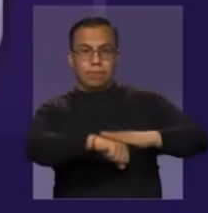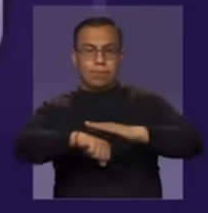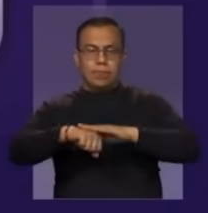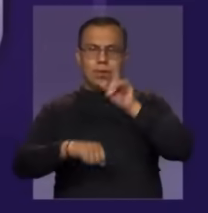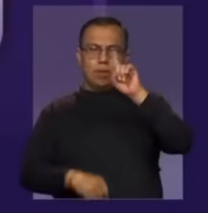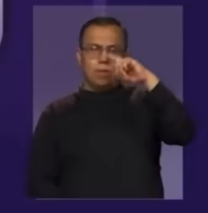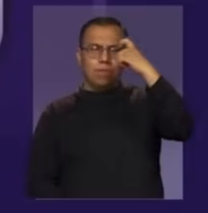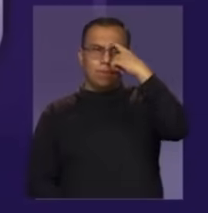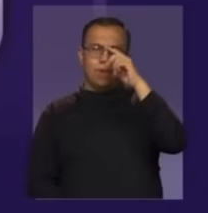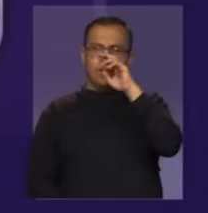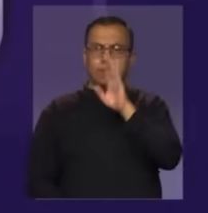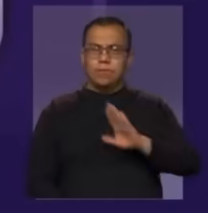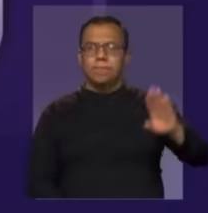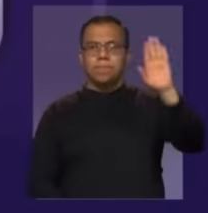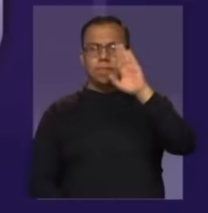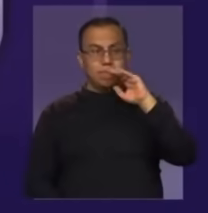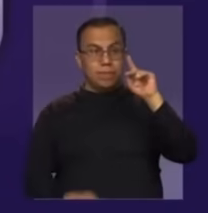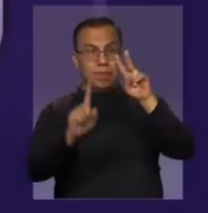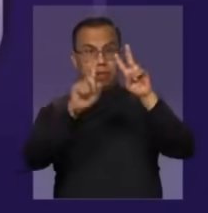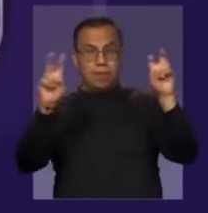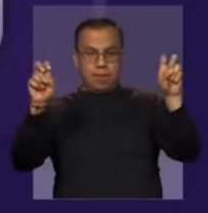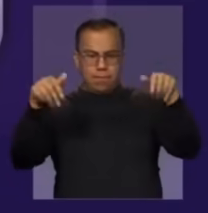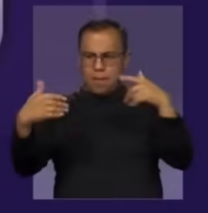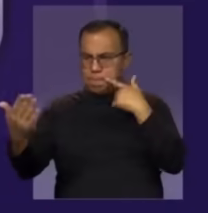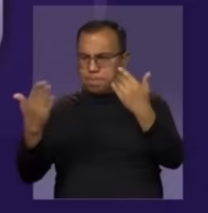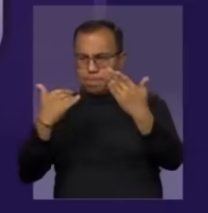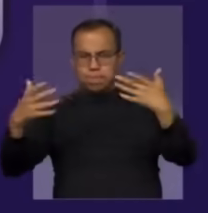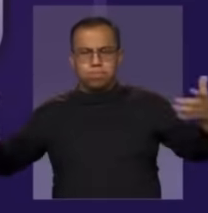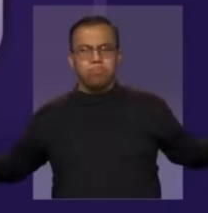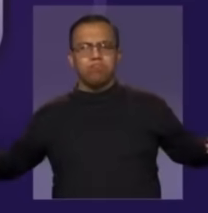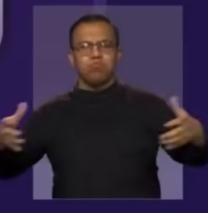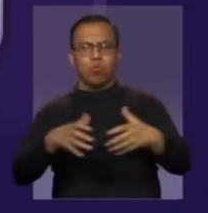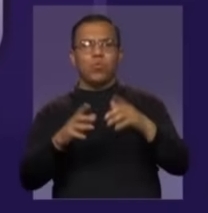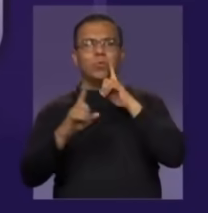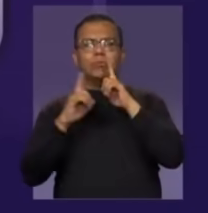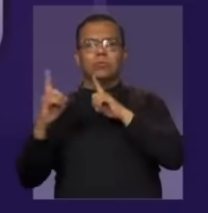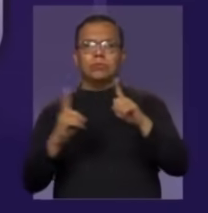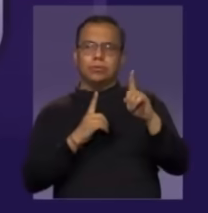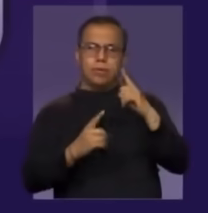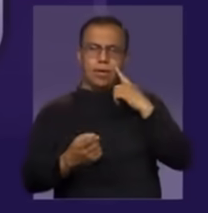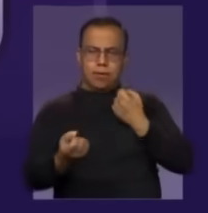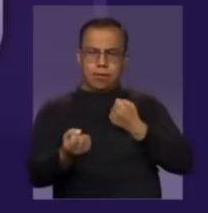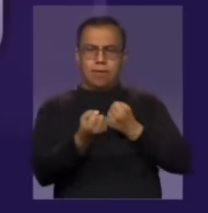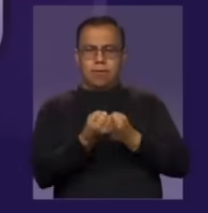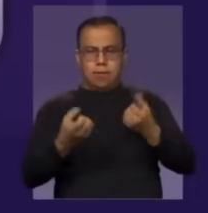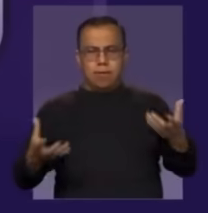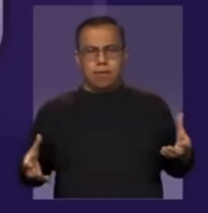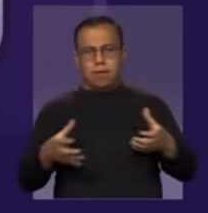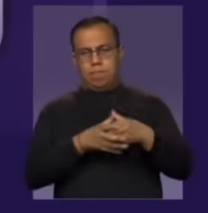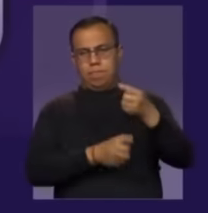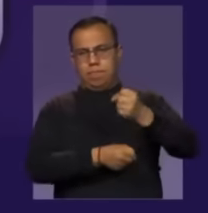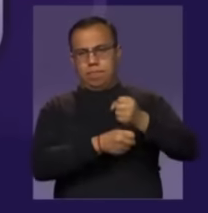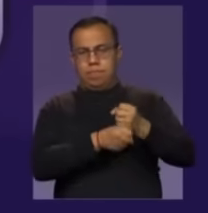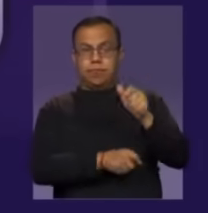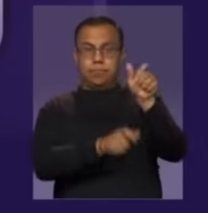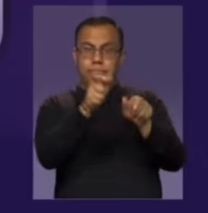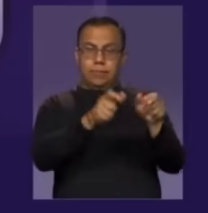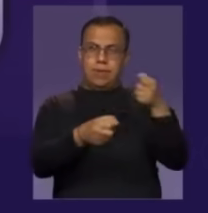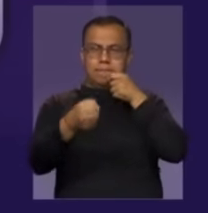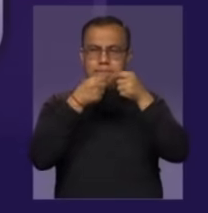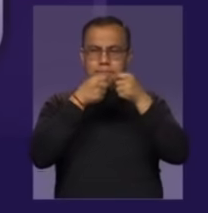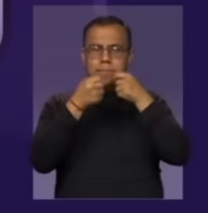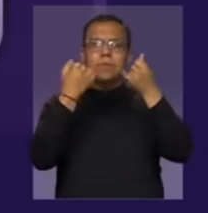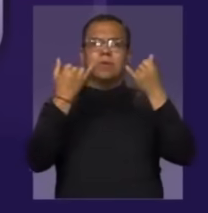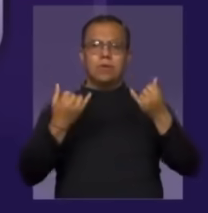gobierno nacional y demás convocantes a las manifestaciones para que apliquen y fomenten un discurso de respaldo a la labor de toda la prensa durante estos